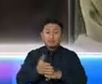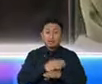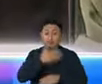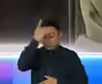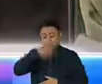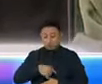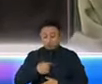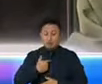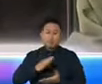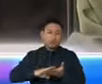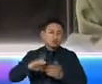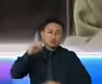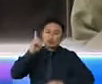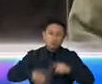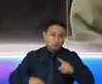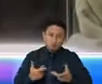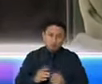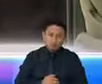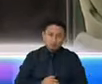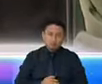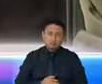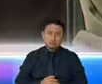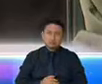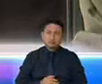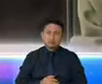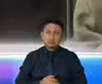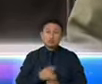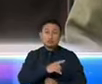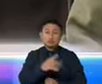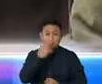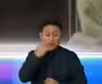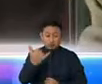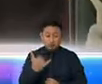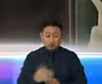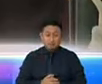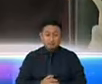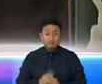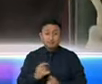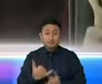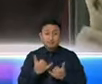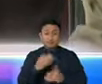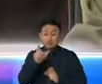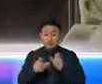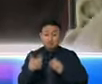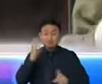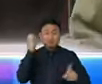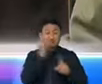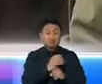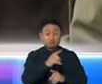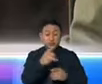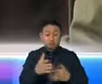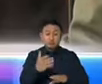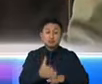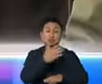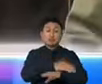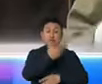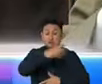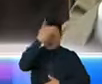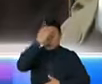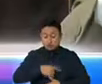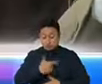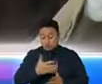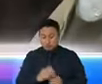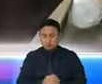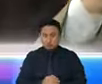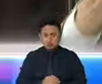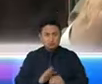anticipar criterio, por lejano que sea, porque ustedes ven cuánto los critican, porque es que ya hemos anticipado criterio. Les decimos